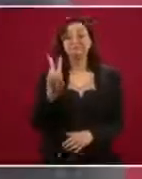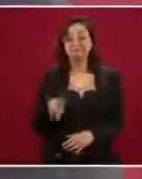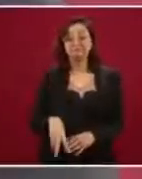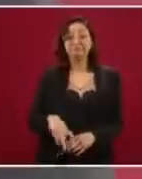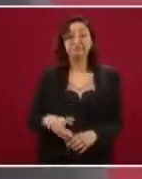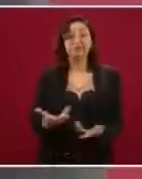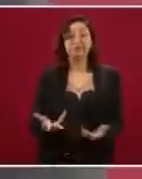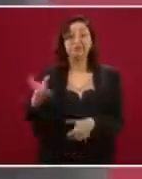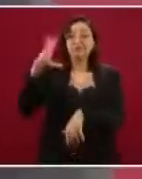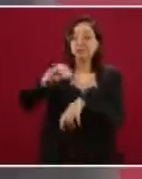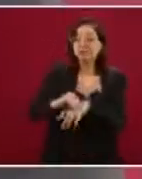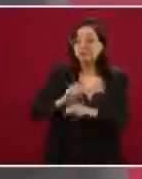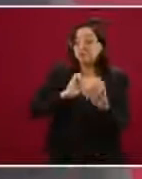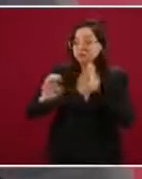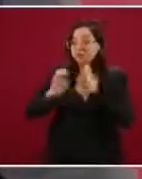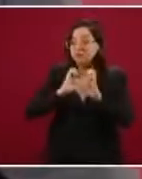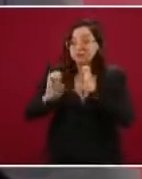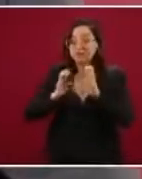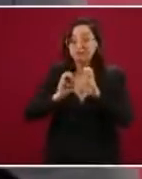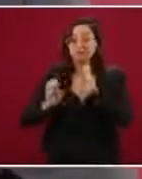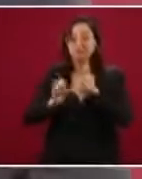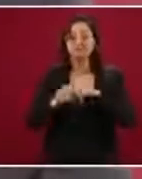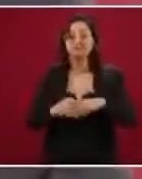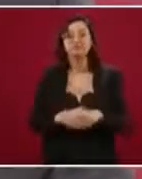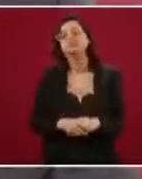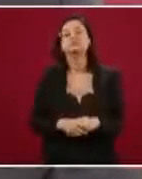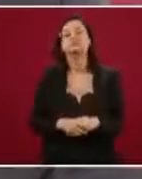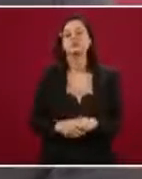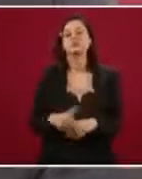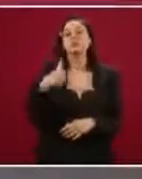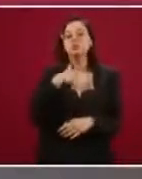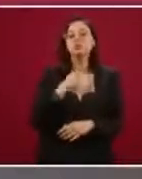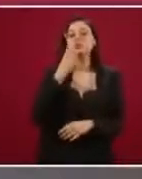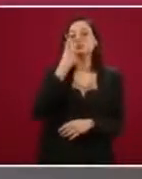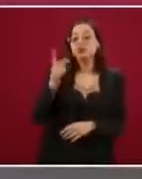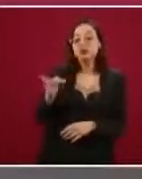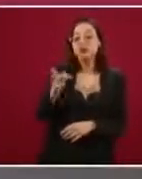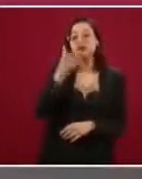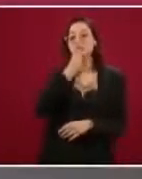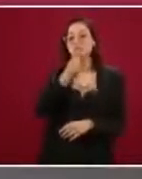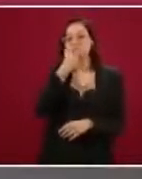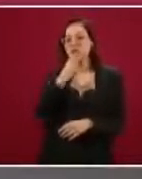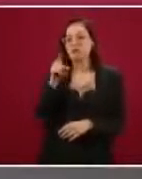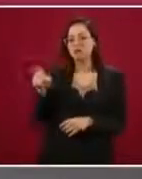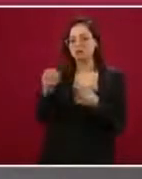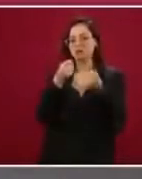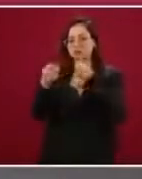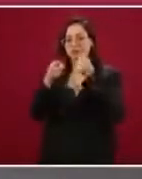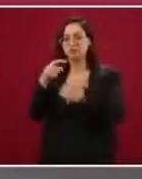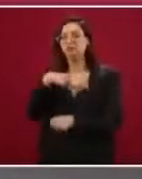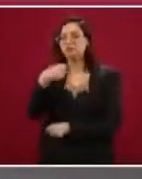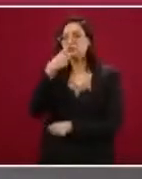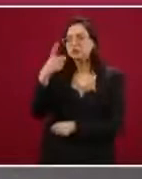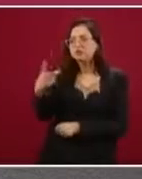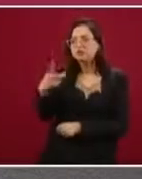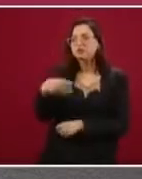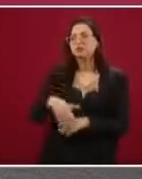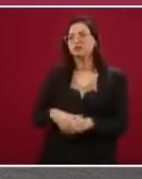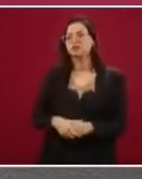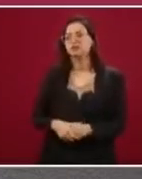que me entrevistara. Hasta le dije al conductor,